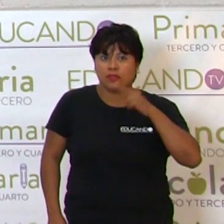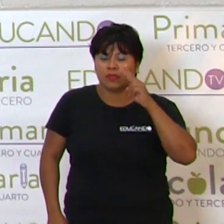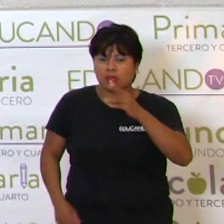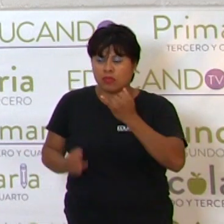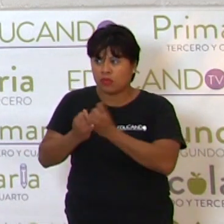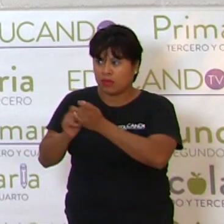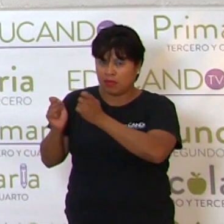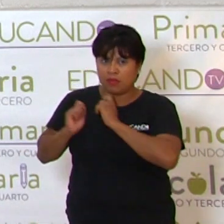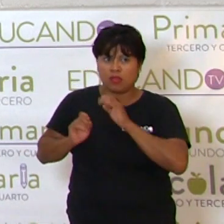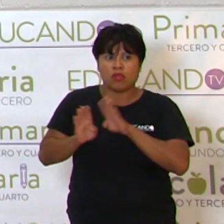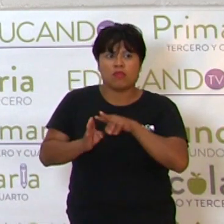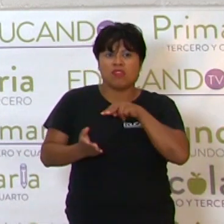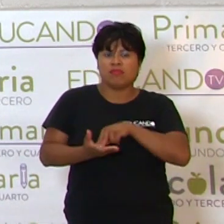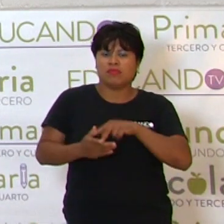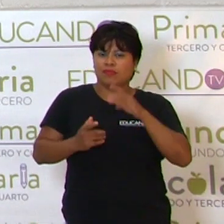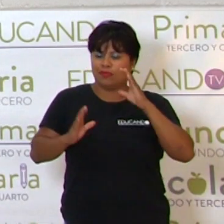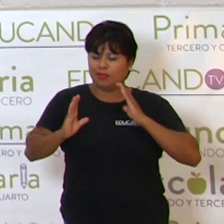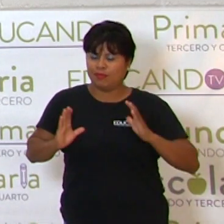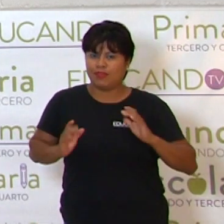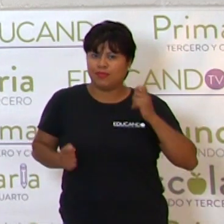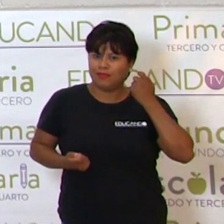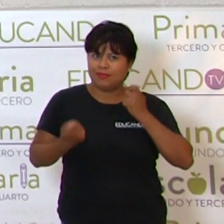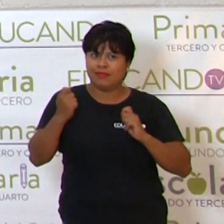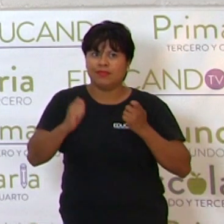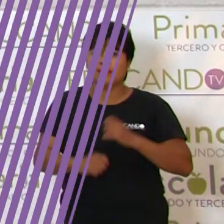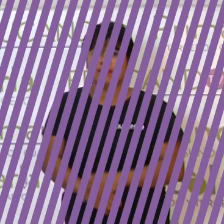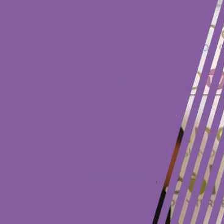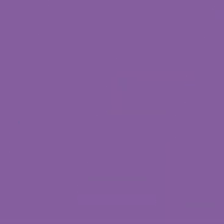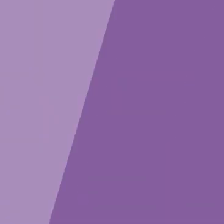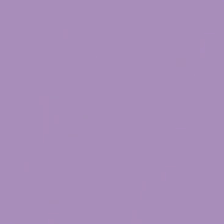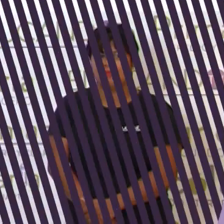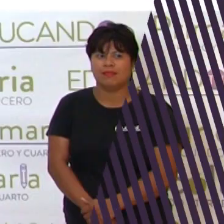imitar su postura corporal. Adelante, por favor.